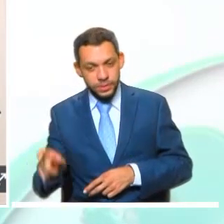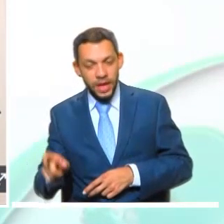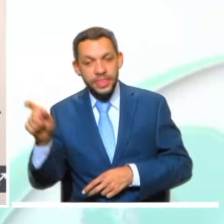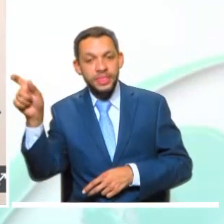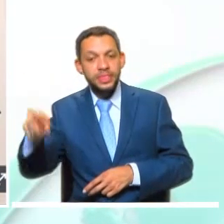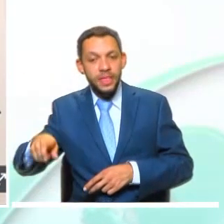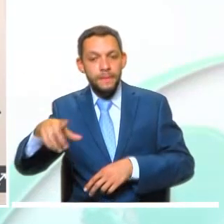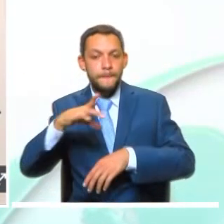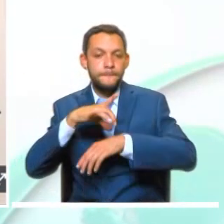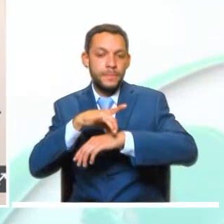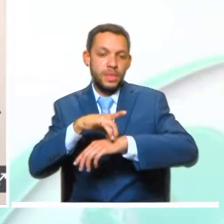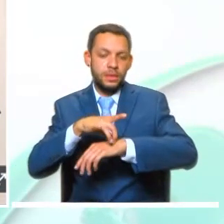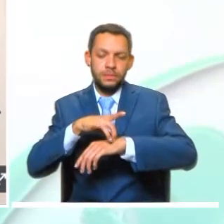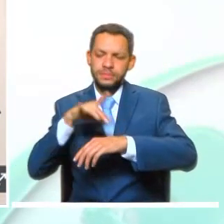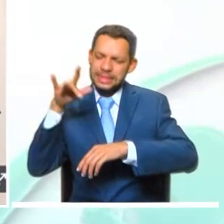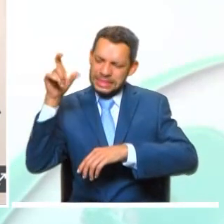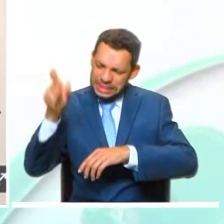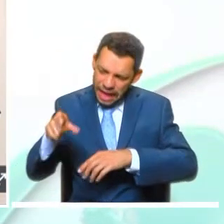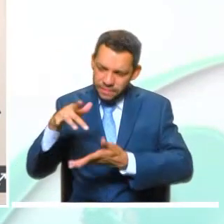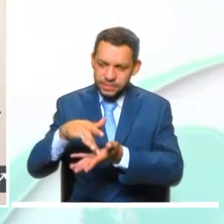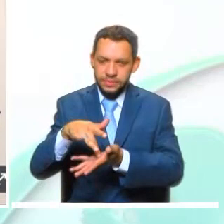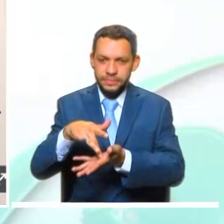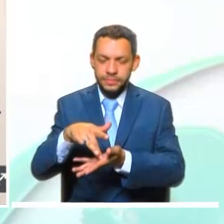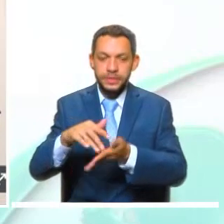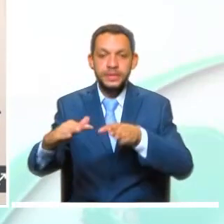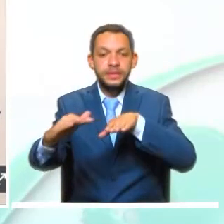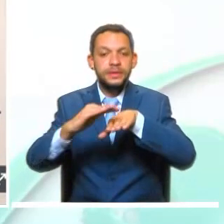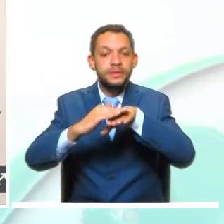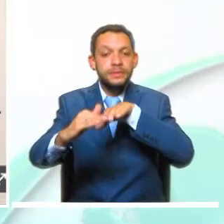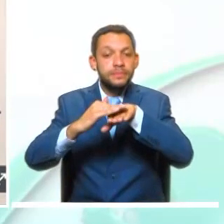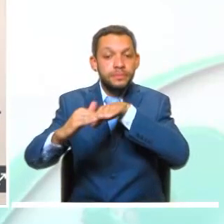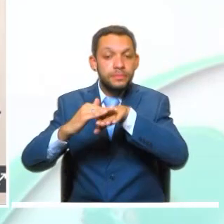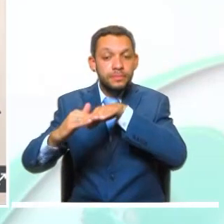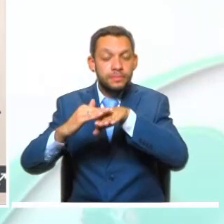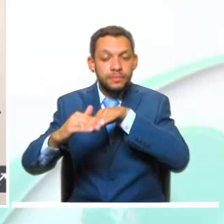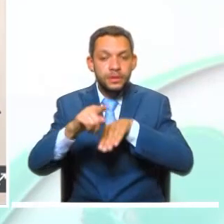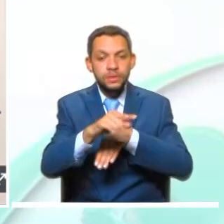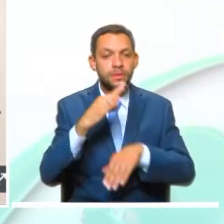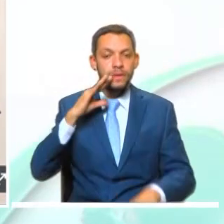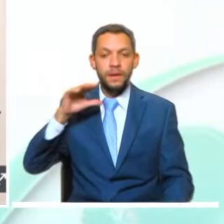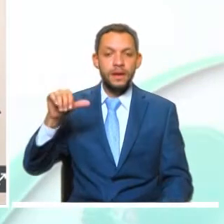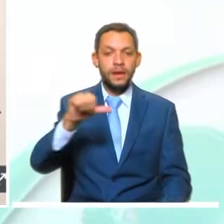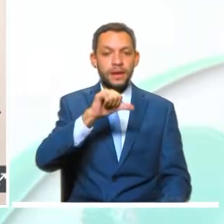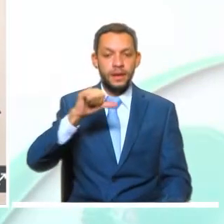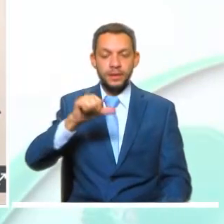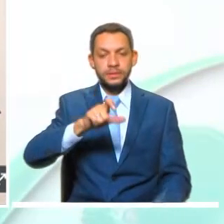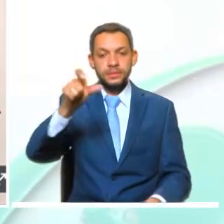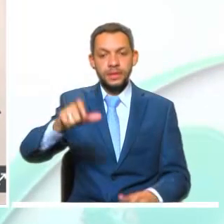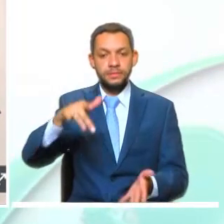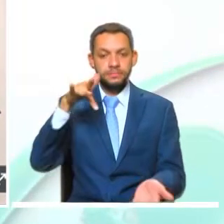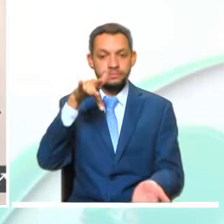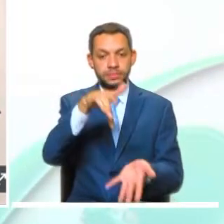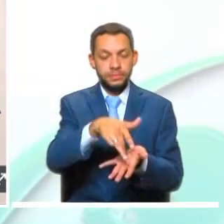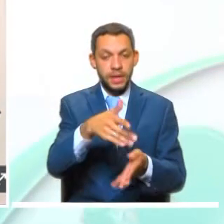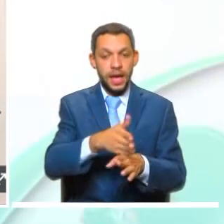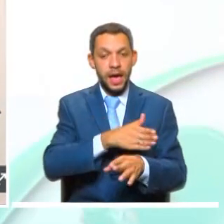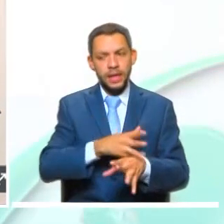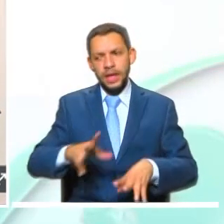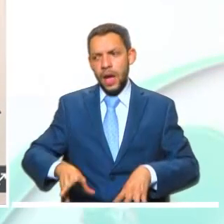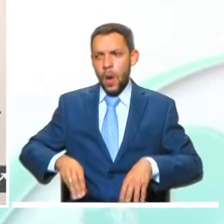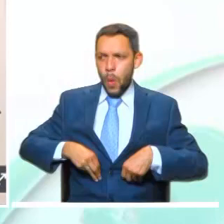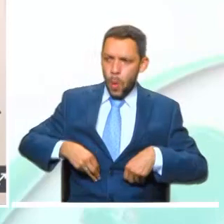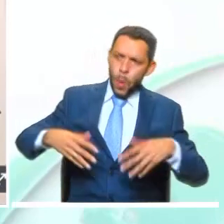anticonceptivo yo invito a todas las niñas a todas las personas que a empezar a planificar que así como la menopausia decía